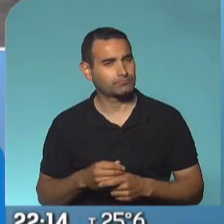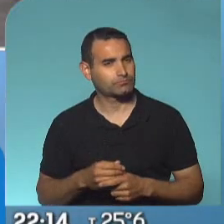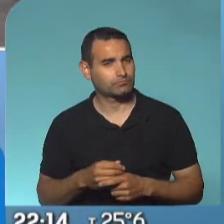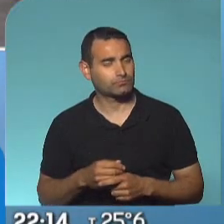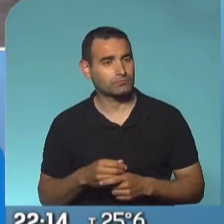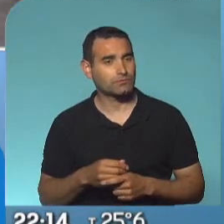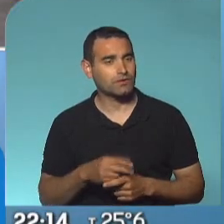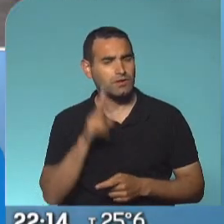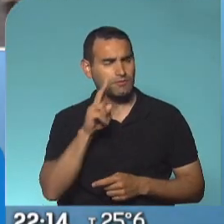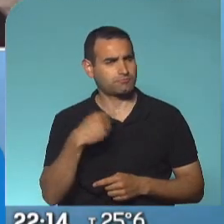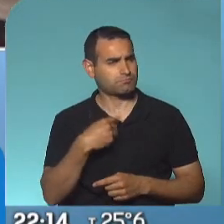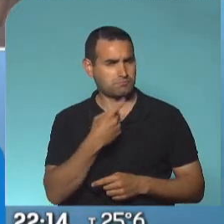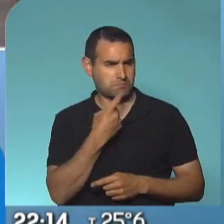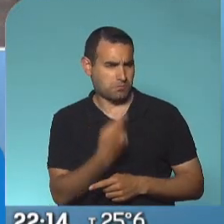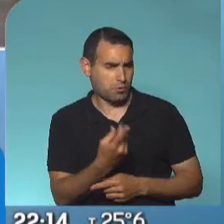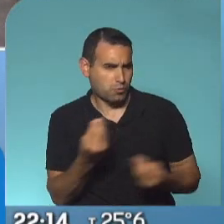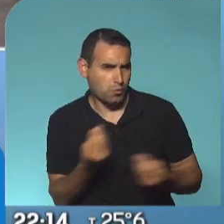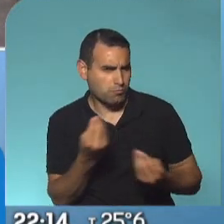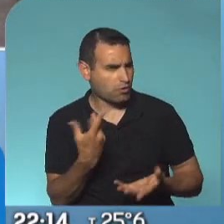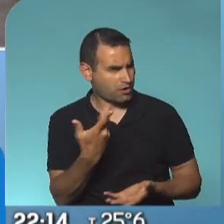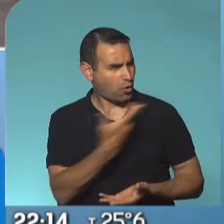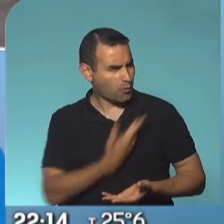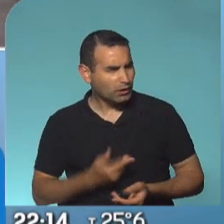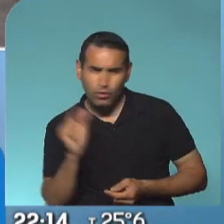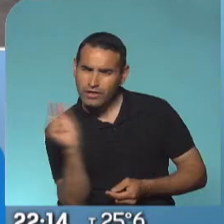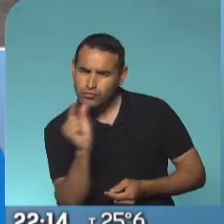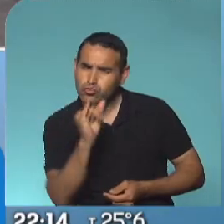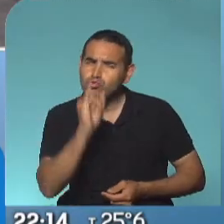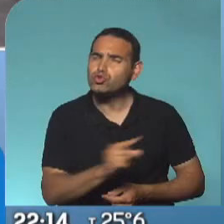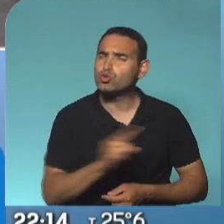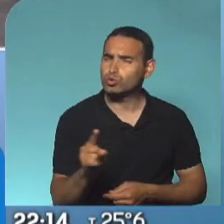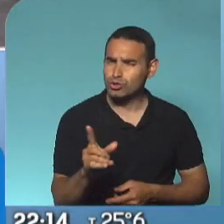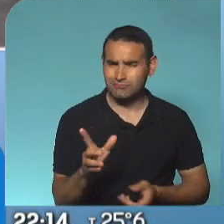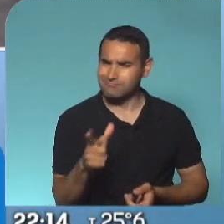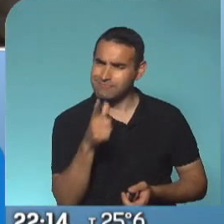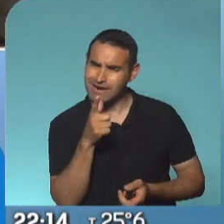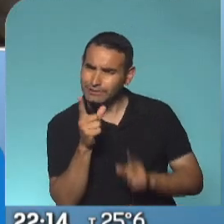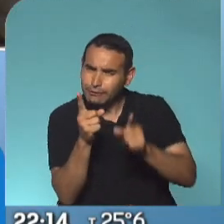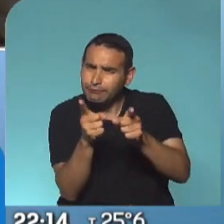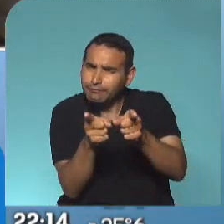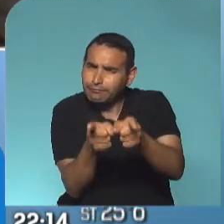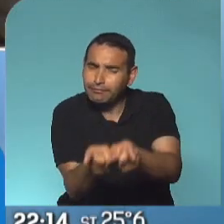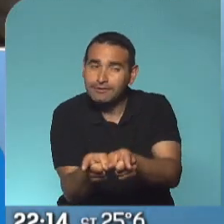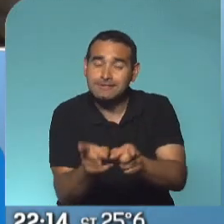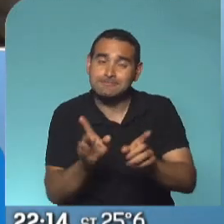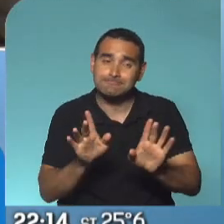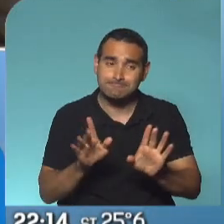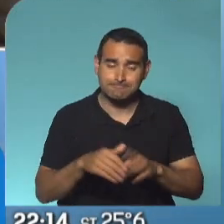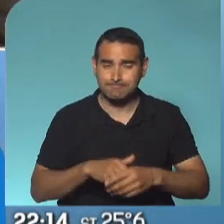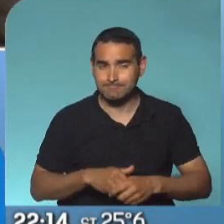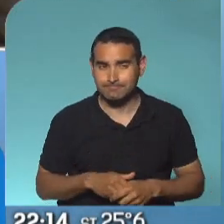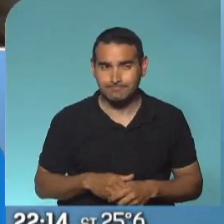menos señalar una pregunta acerca del carácter transitorio o no que pretenden bueno, los que han implementado el golpe de